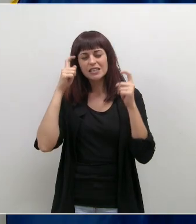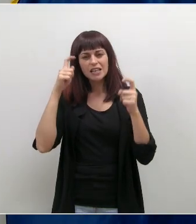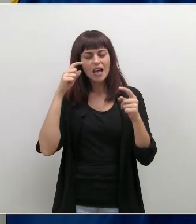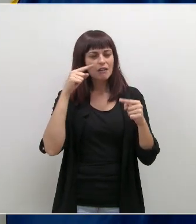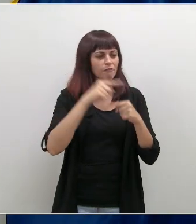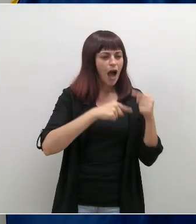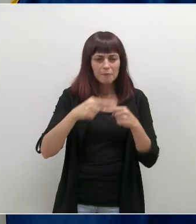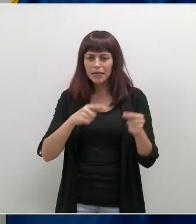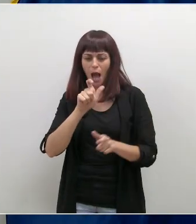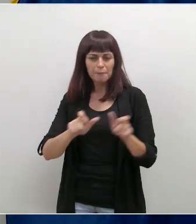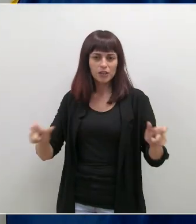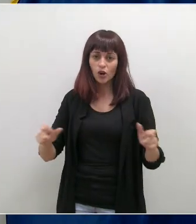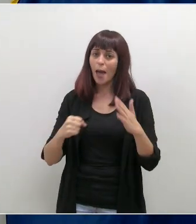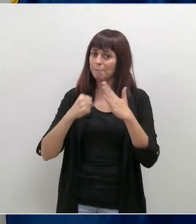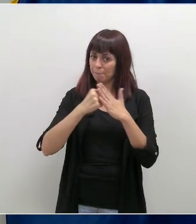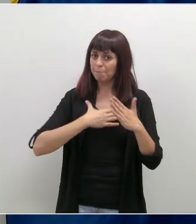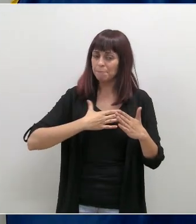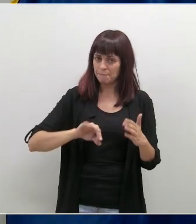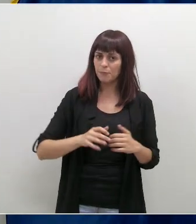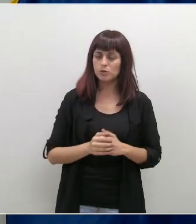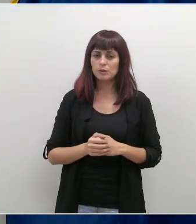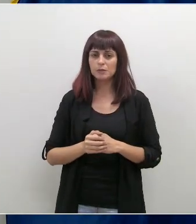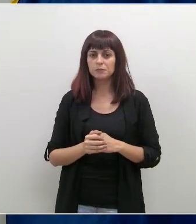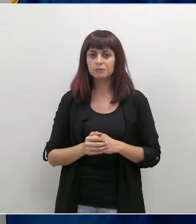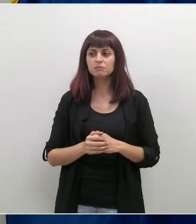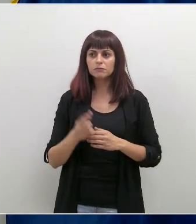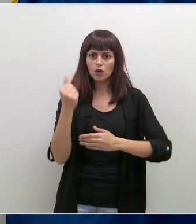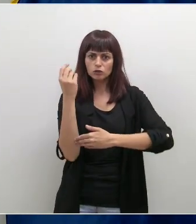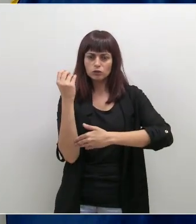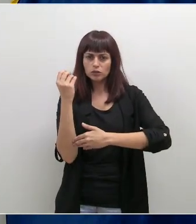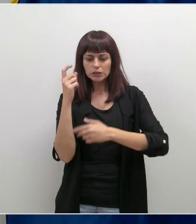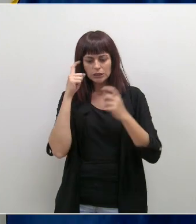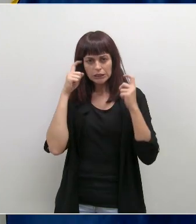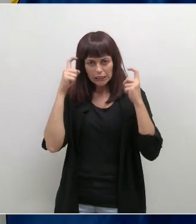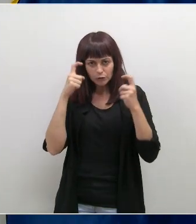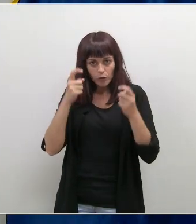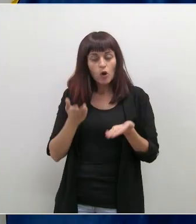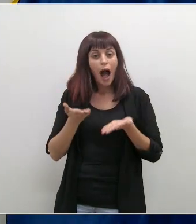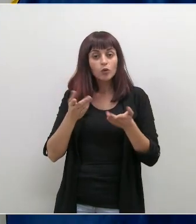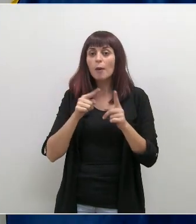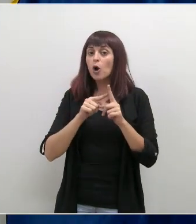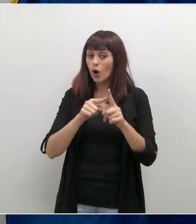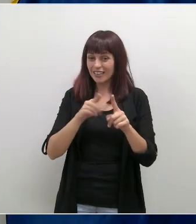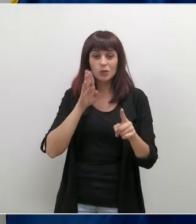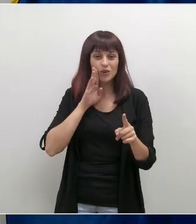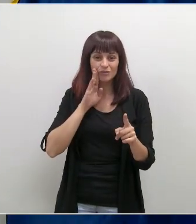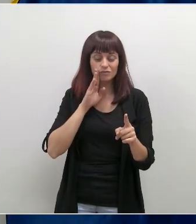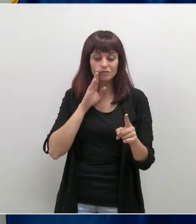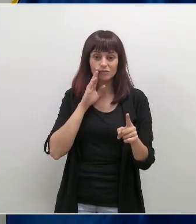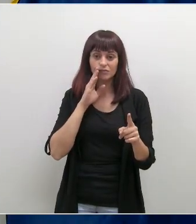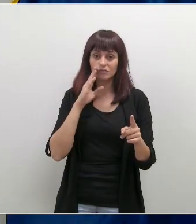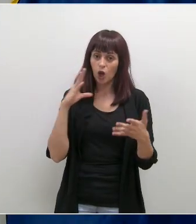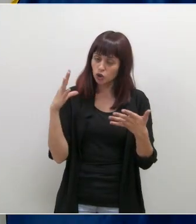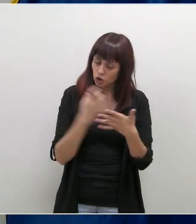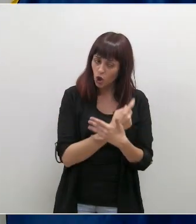que llegue al mayor número posible de familias. Hemos concentrado muchos fondos en esta ayuda porque el objetivo, como digo, es que todos y cada una de